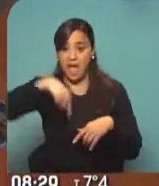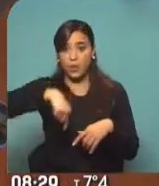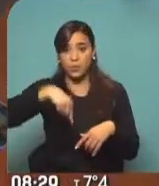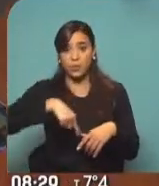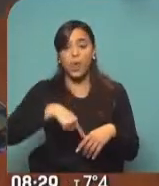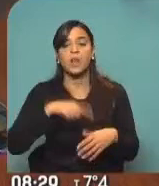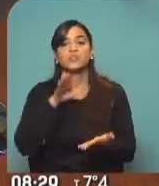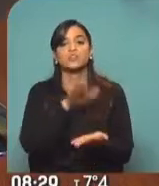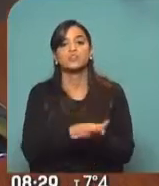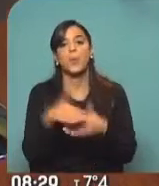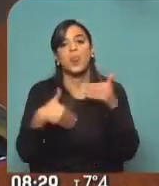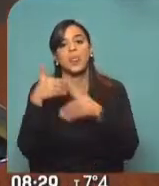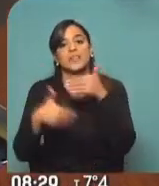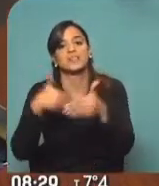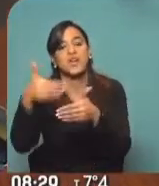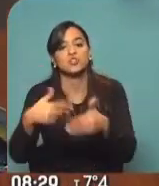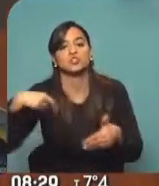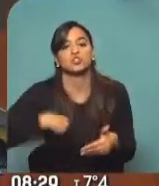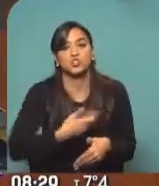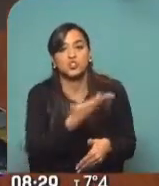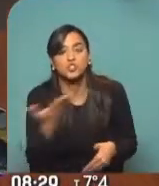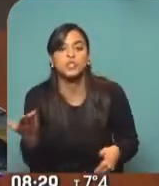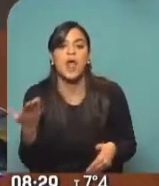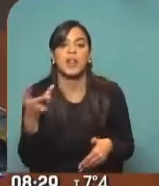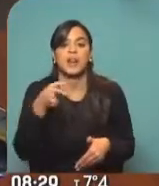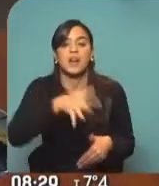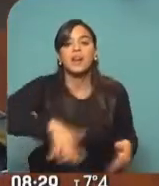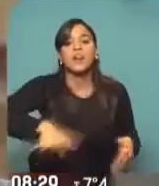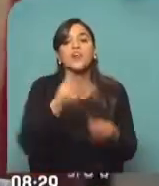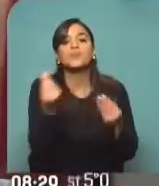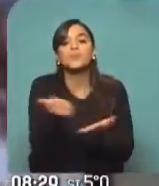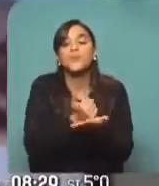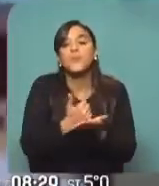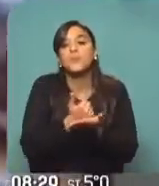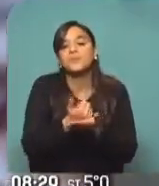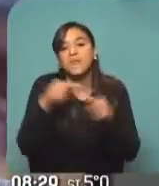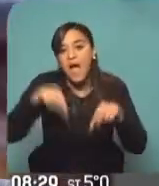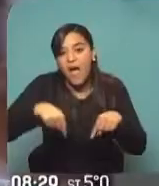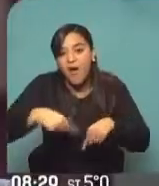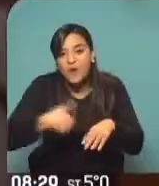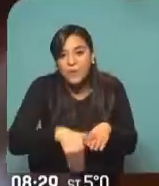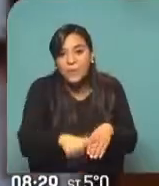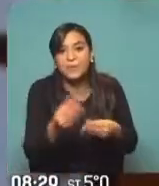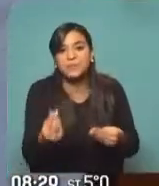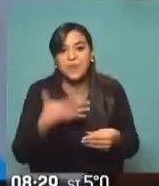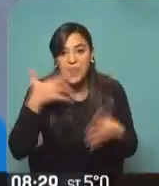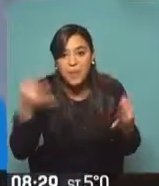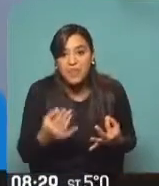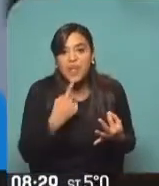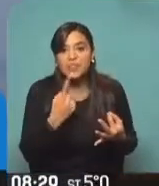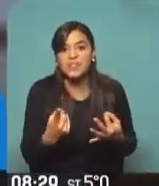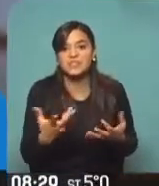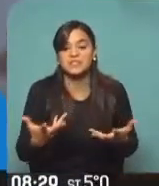el ámbito del desarrollo social y el hábitat con qué expectativas en esta instancia la verdad que